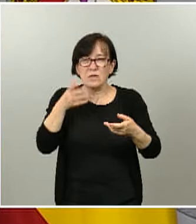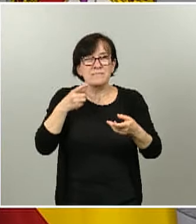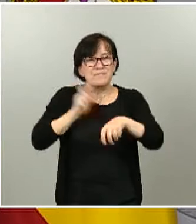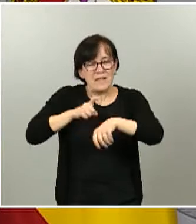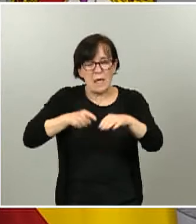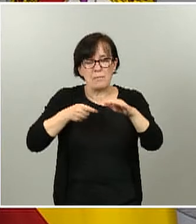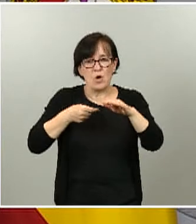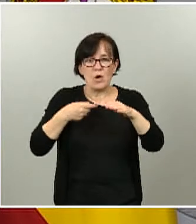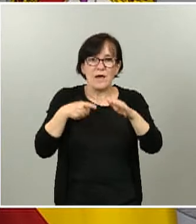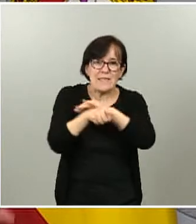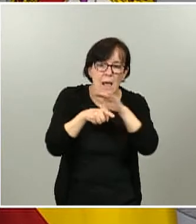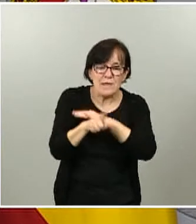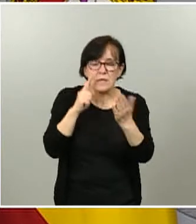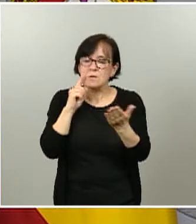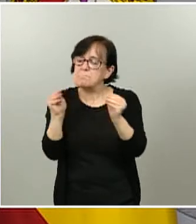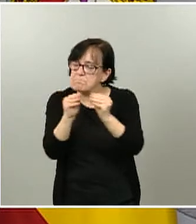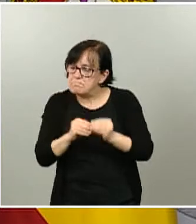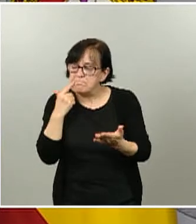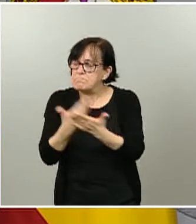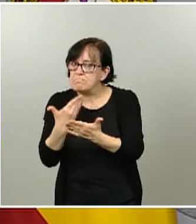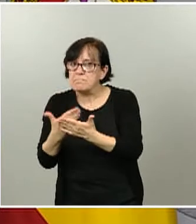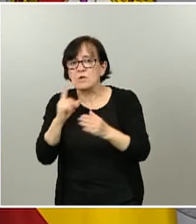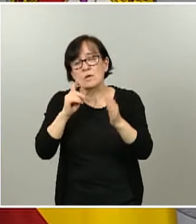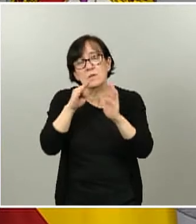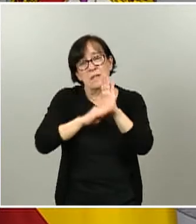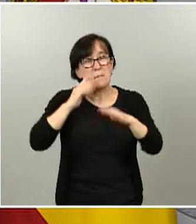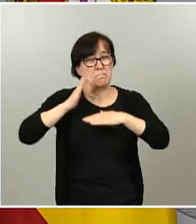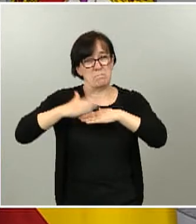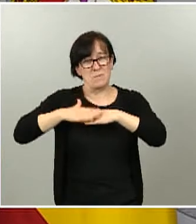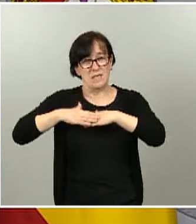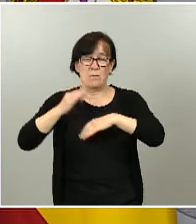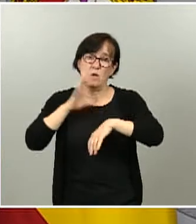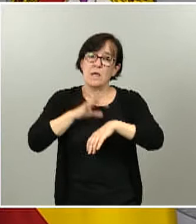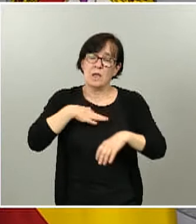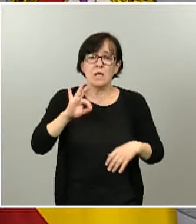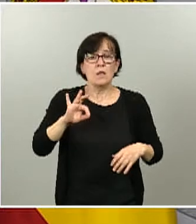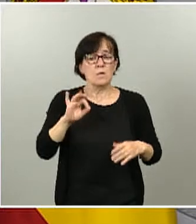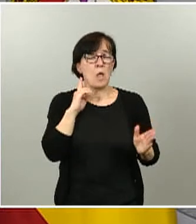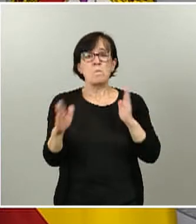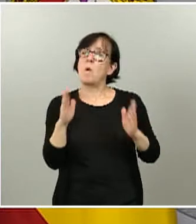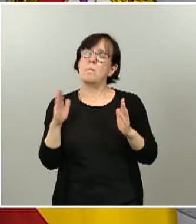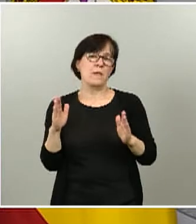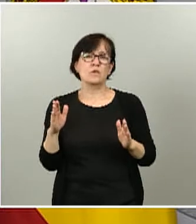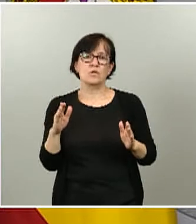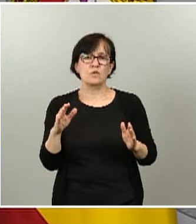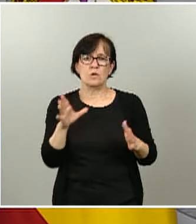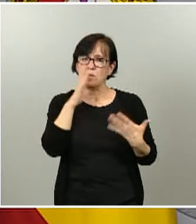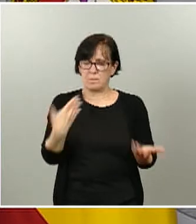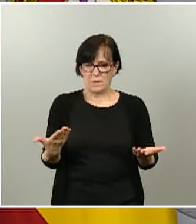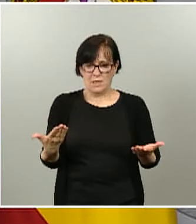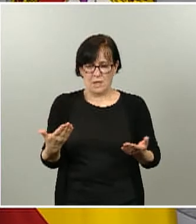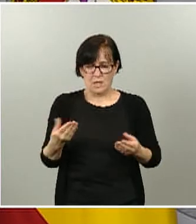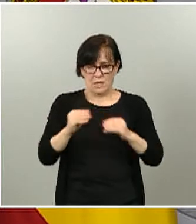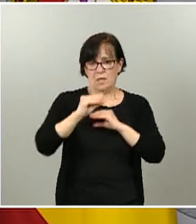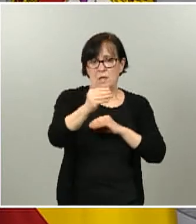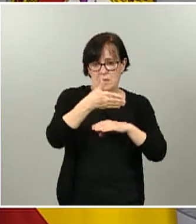que se reúnen las condiciones, son tiempos mínimos que se requiere, pero el primer momento en donde llegó la gran parte de los